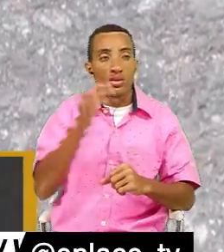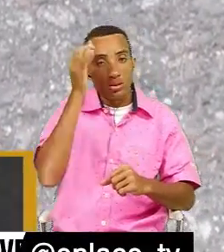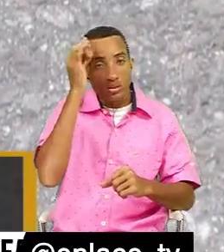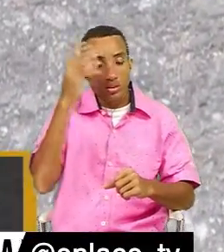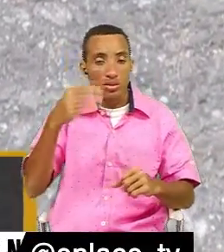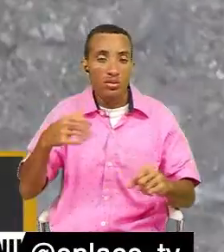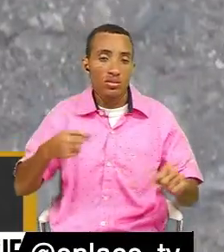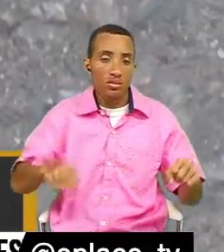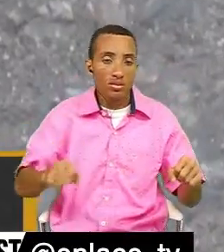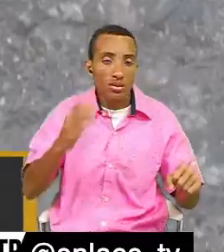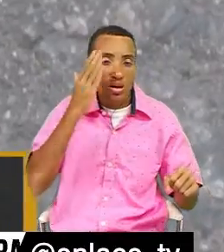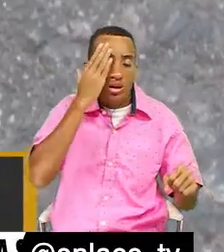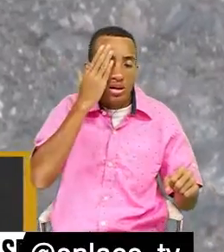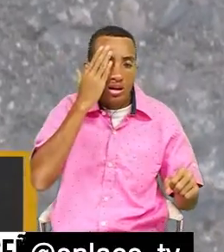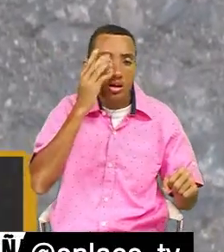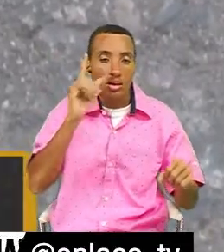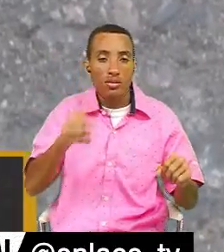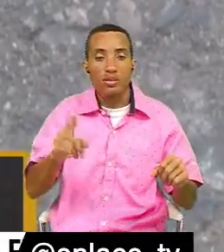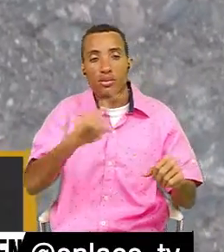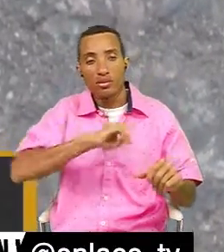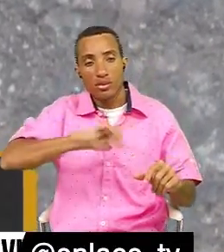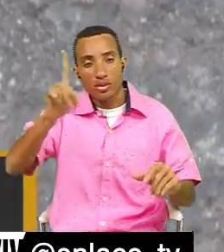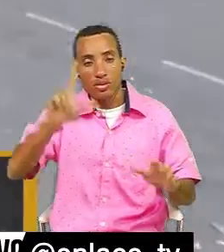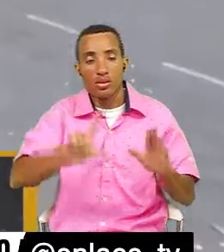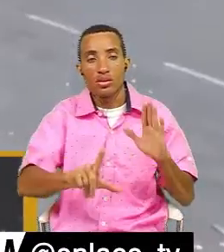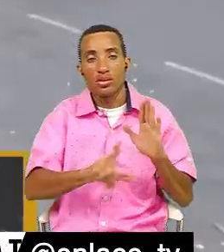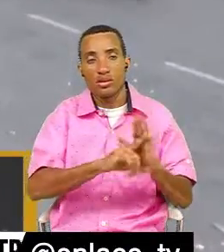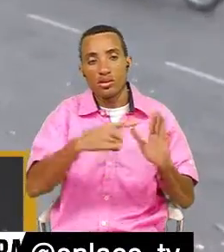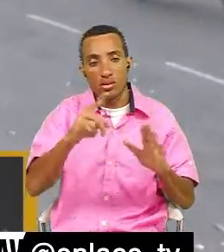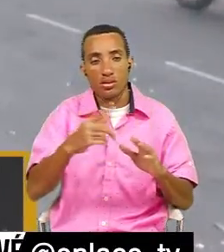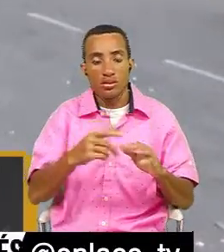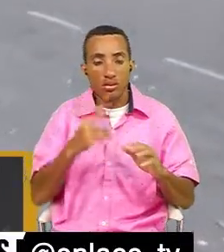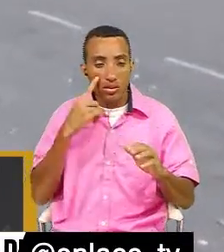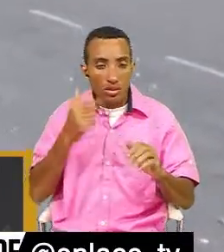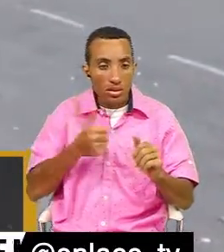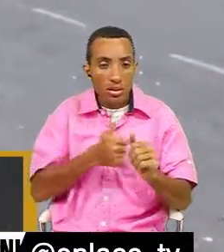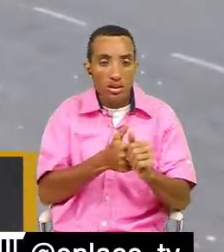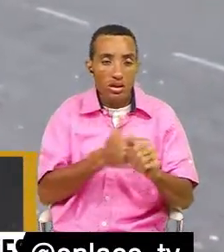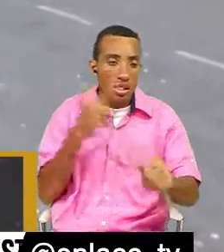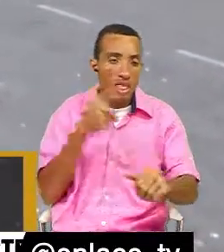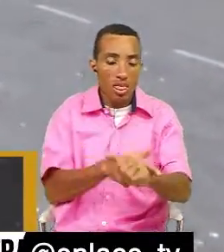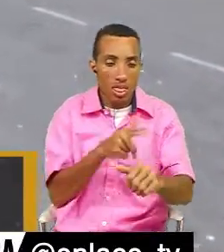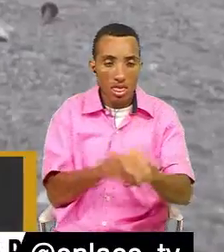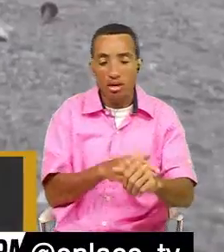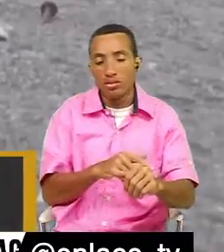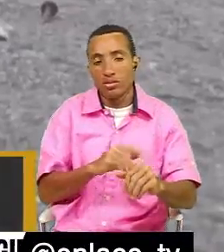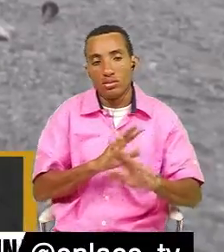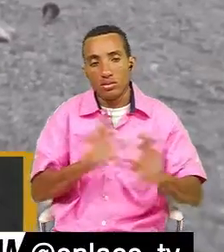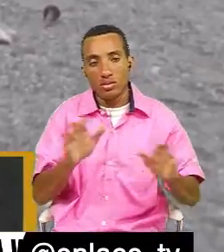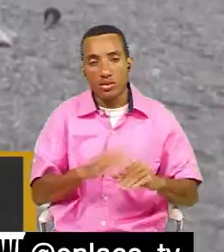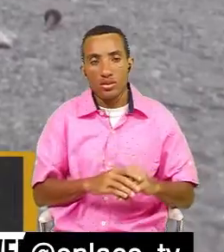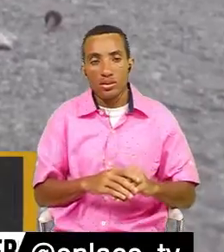moto a piratear, lo cual está prohibido y nosotros estamos atacando. Es que nadie ha dicho que no lo estemos haciendo. Pues